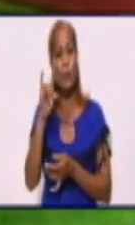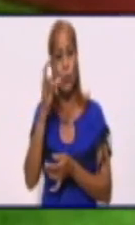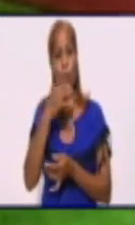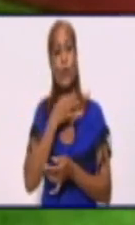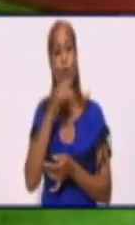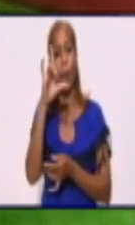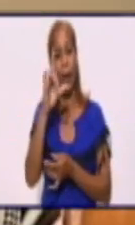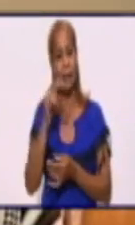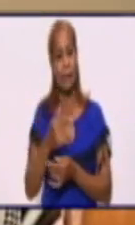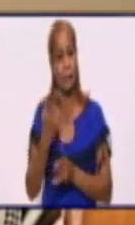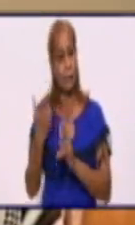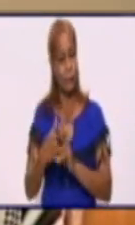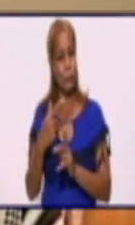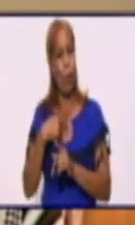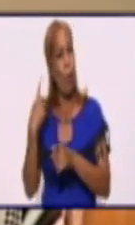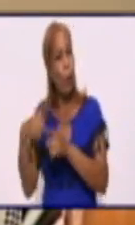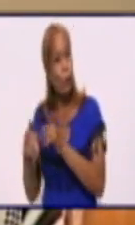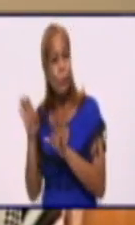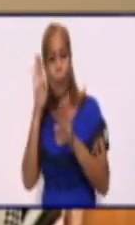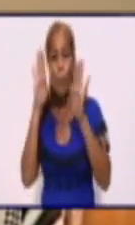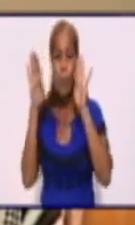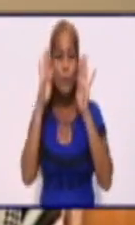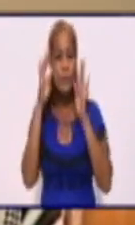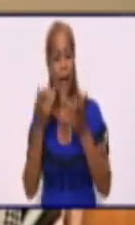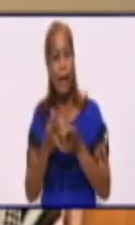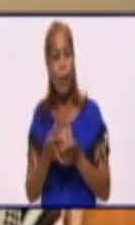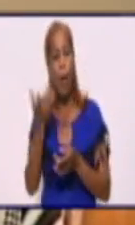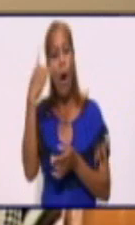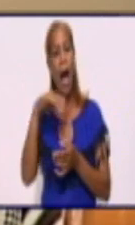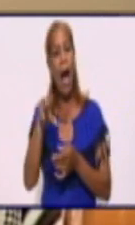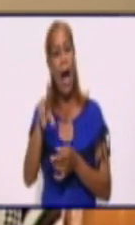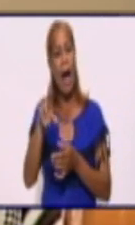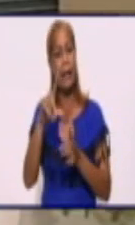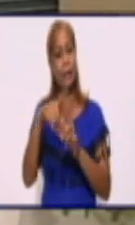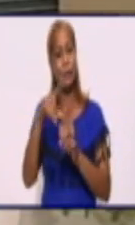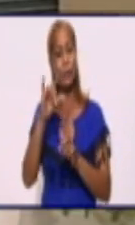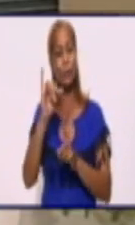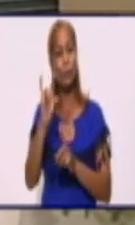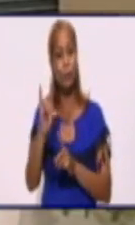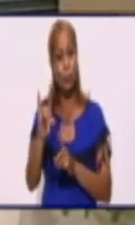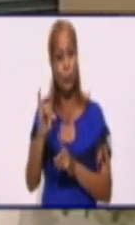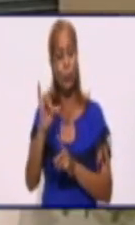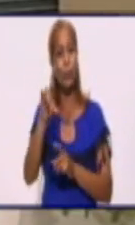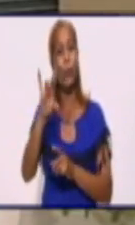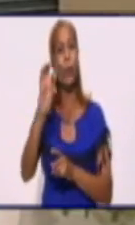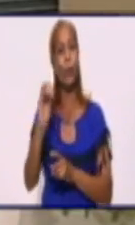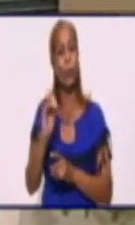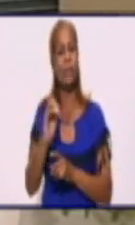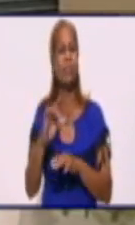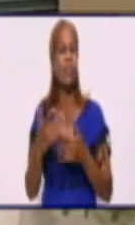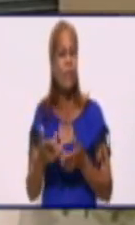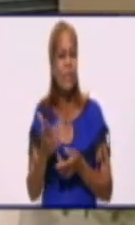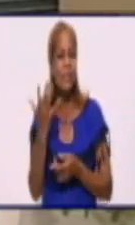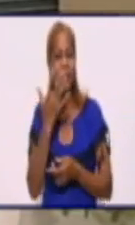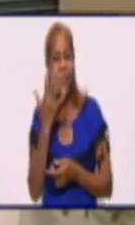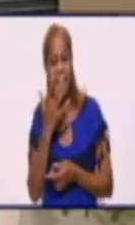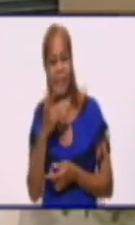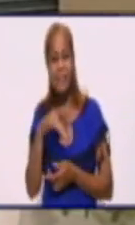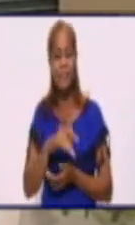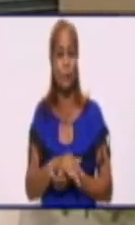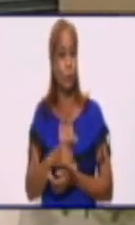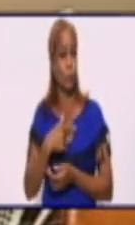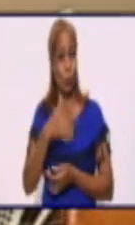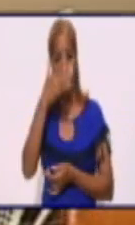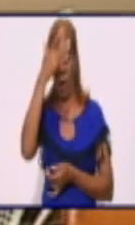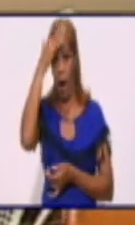soy Arturo Loy. Ah, espérate, porque este calvito es... A ver, el que... Yo no estoy